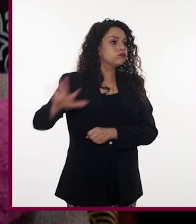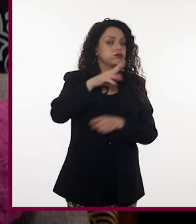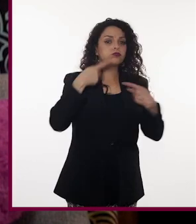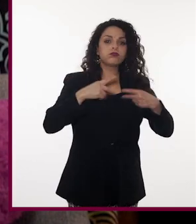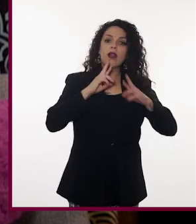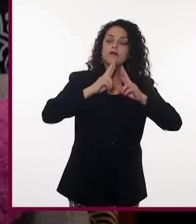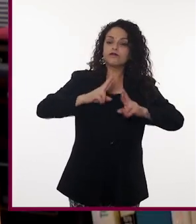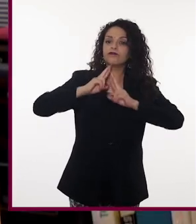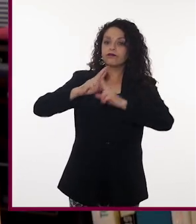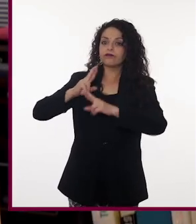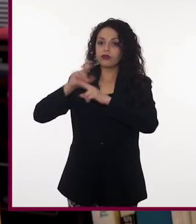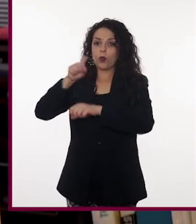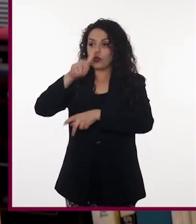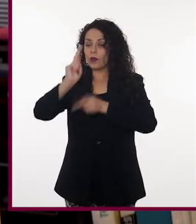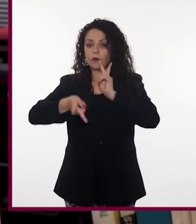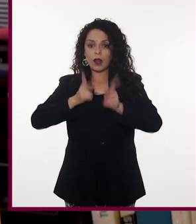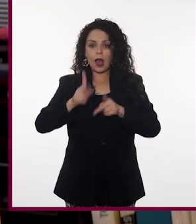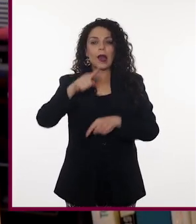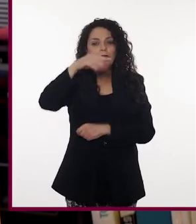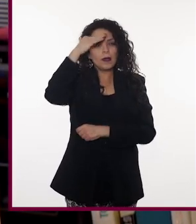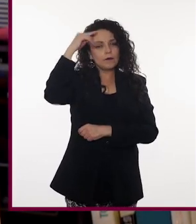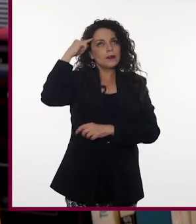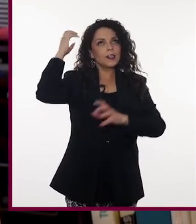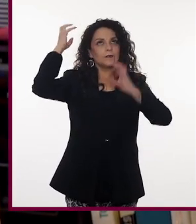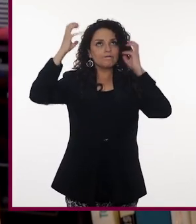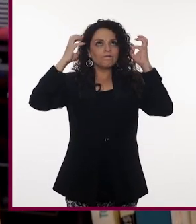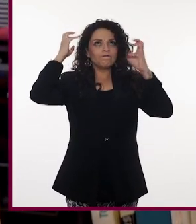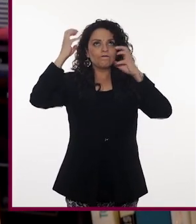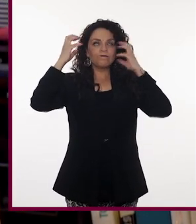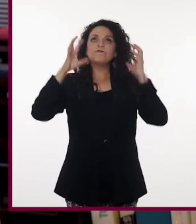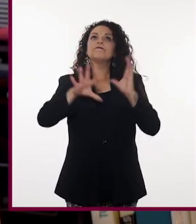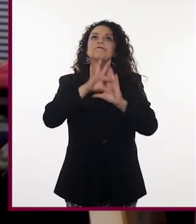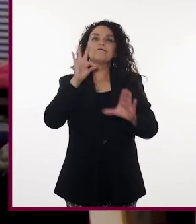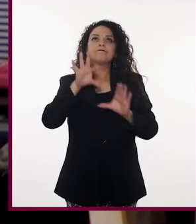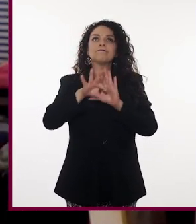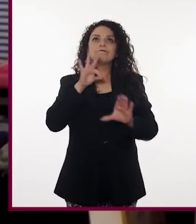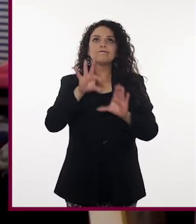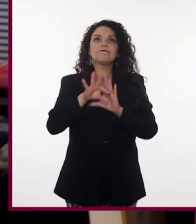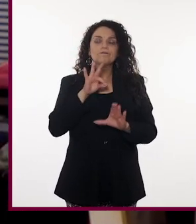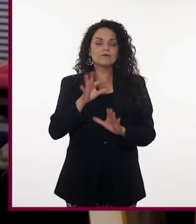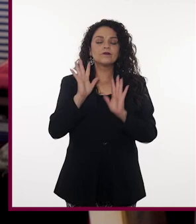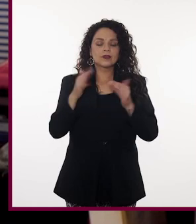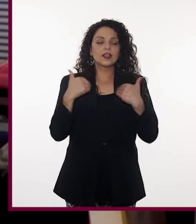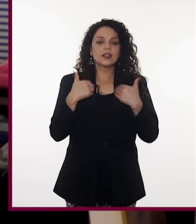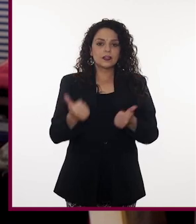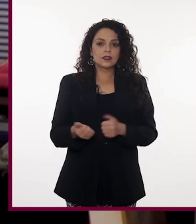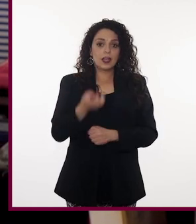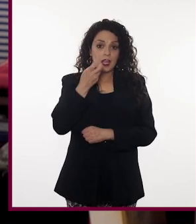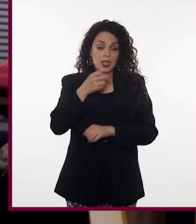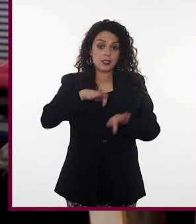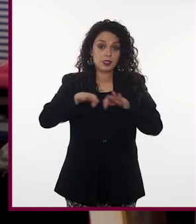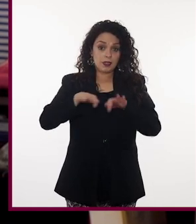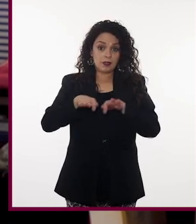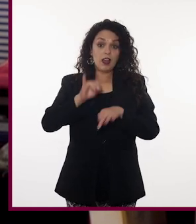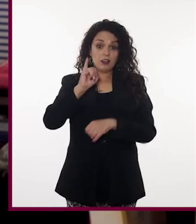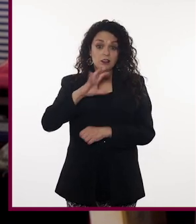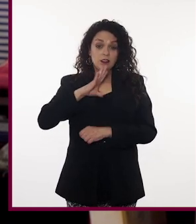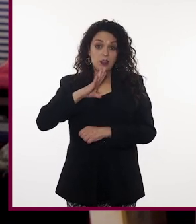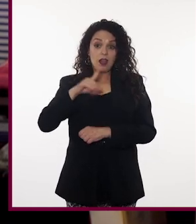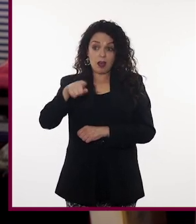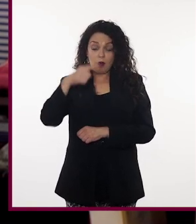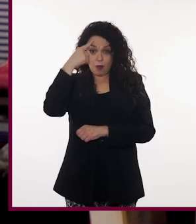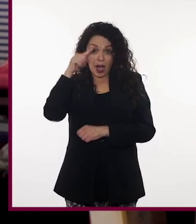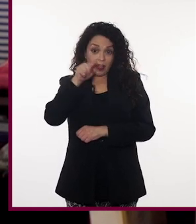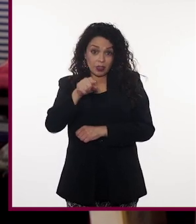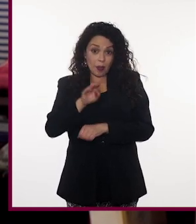con las que platiques, reflexiona, saca tus propias conclusiones y piensa si este tipo de trabajo te conviene o lo